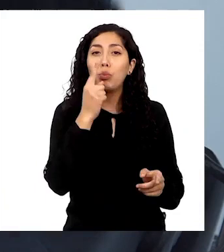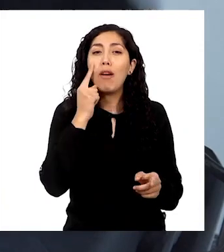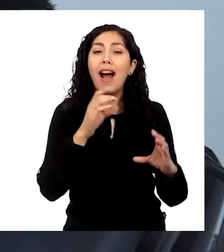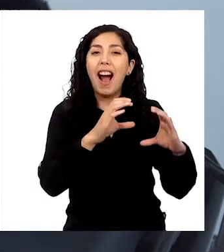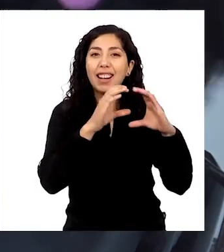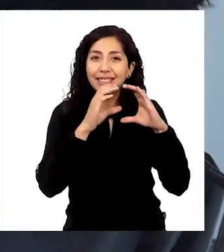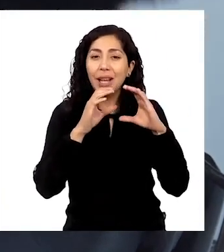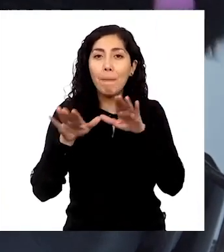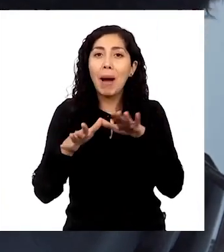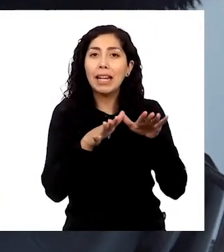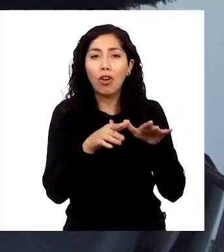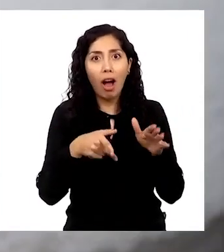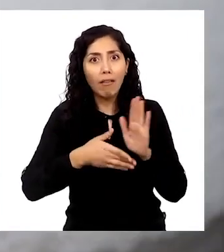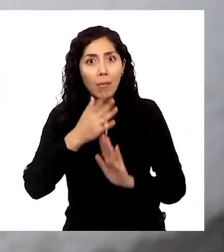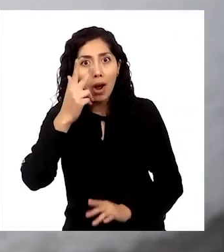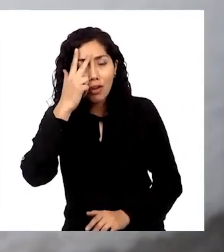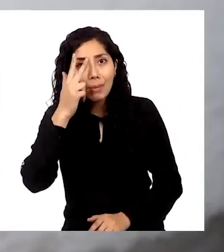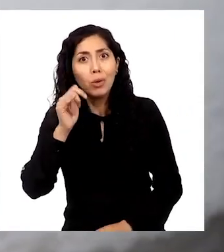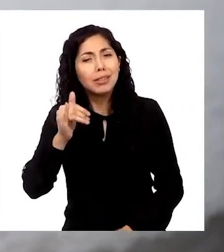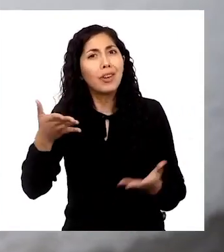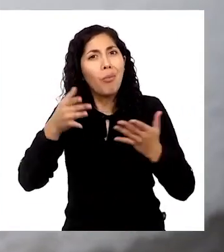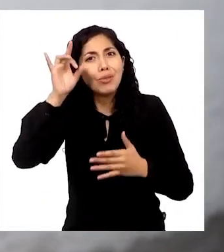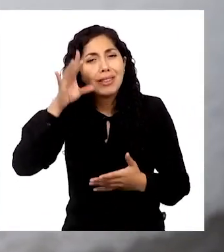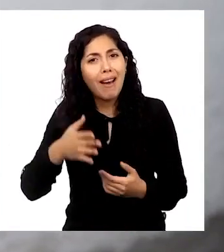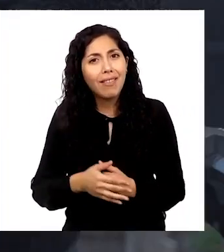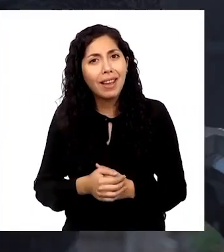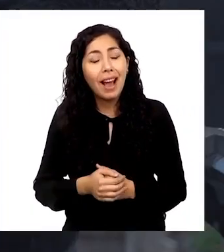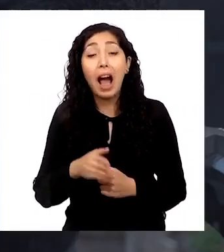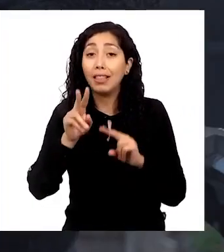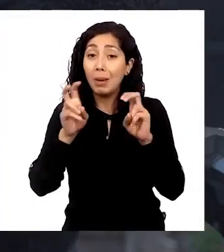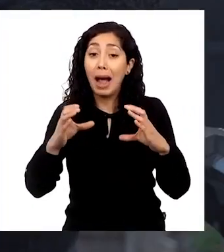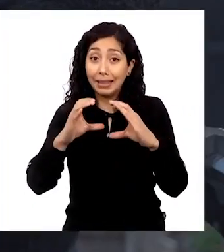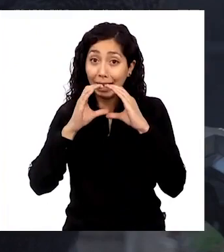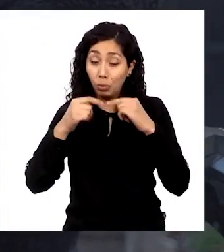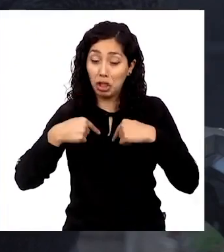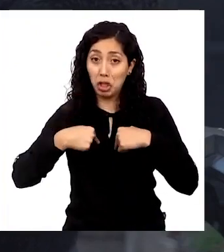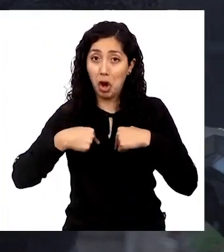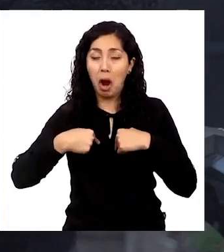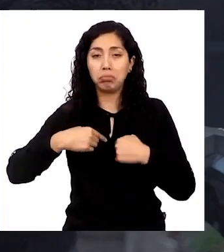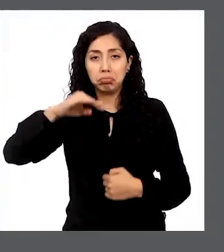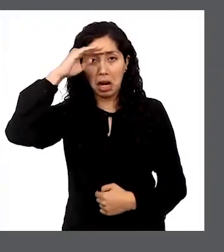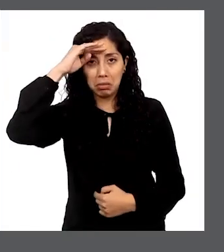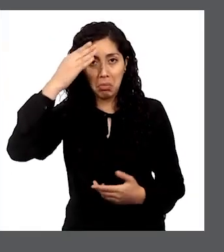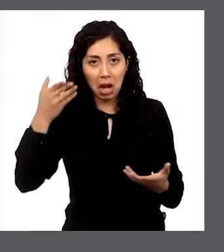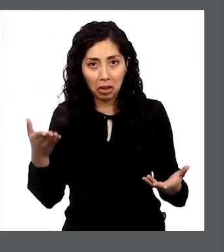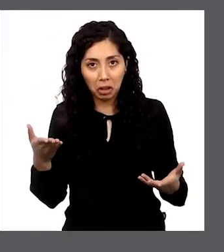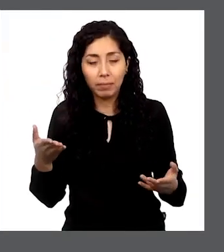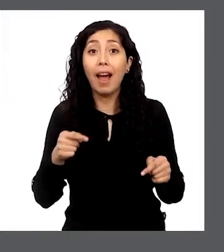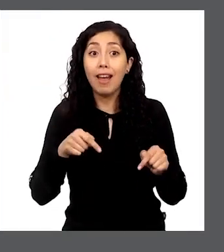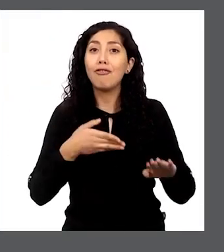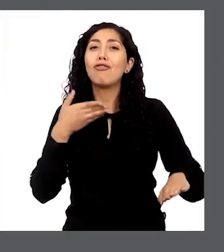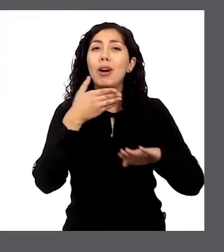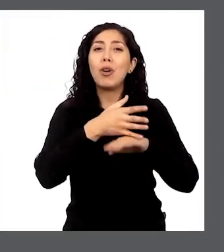marino. ¿Vamos a Coquimbo? ¡Sí! ¿Cómo adivinaste? Cuando se trata de sándwiches, soy un experto. Y así fue